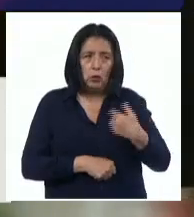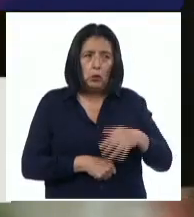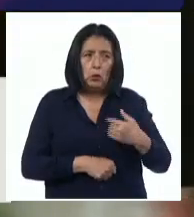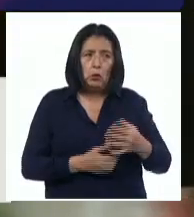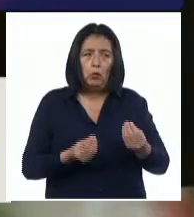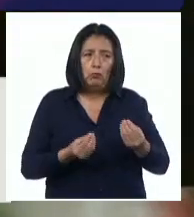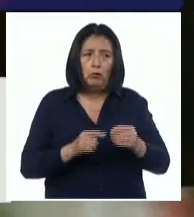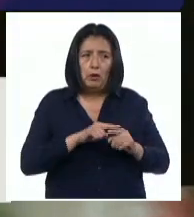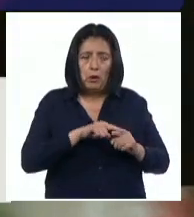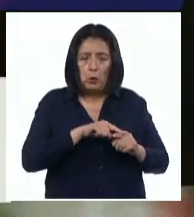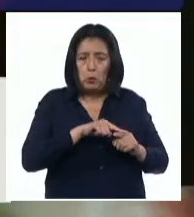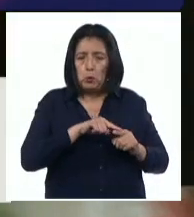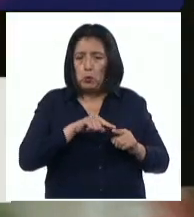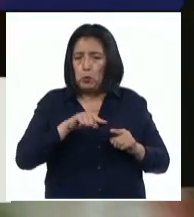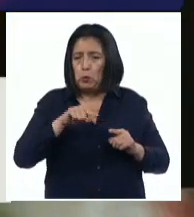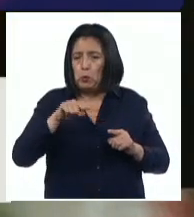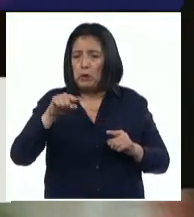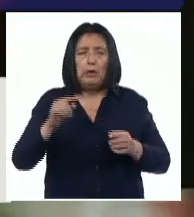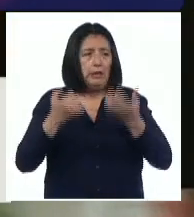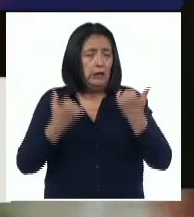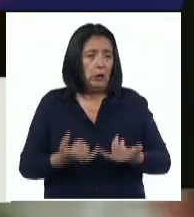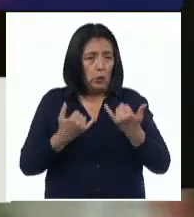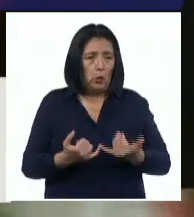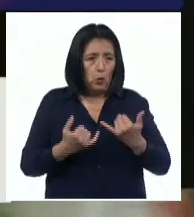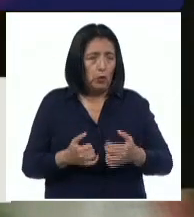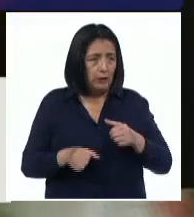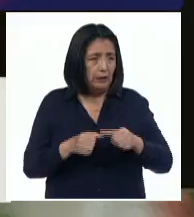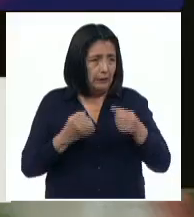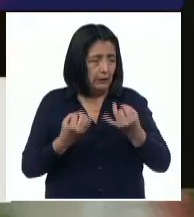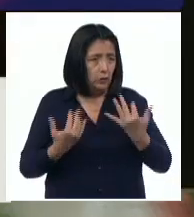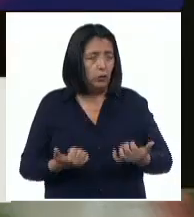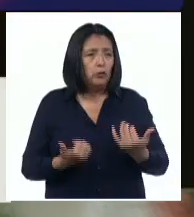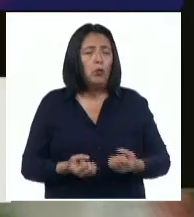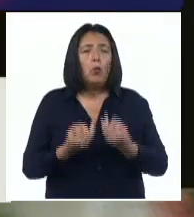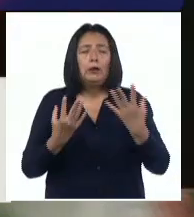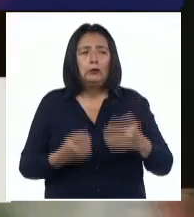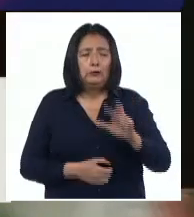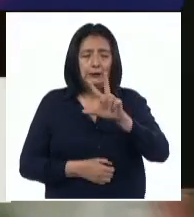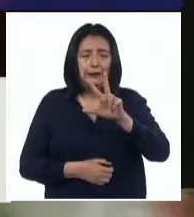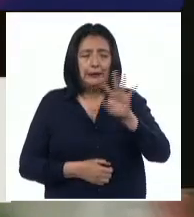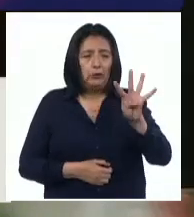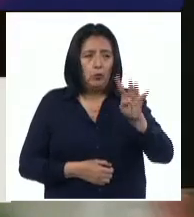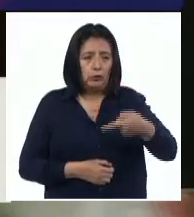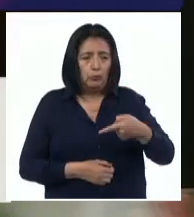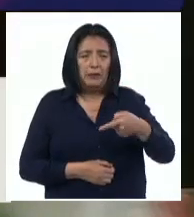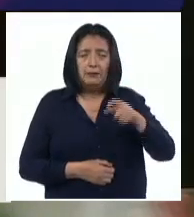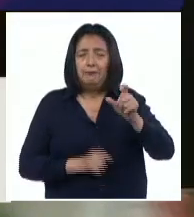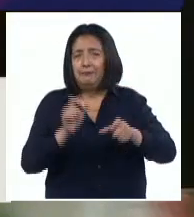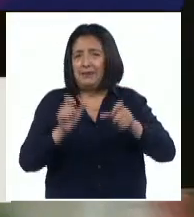una situación que hoy, el día de hoy, a la fecha, tenemos cerca de 34.000